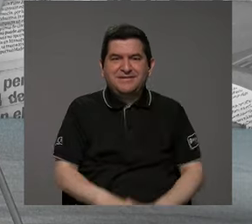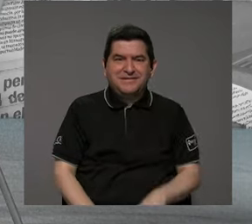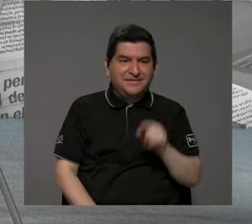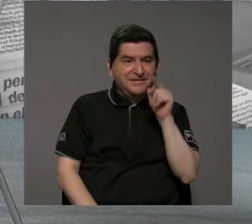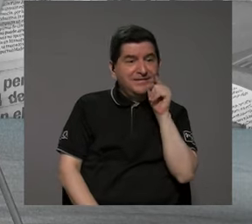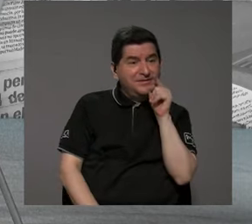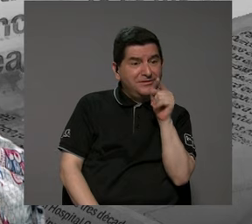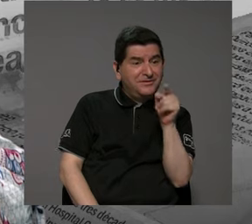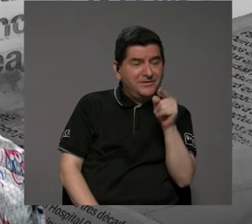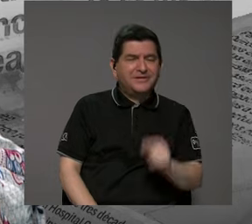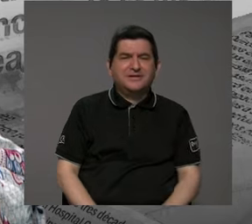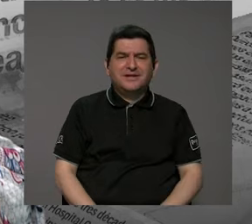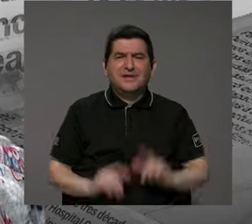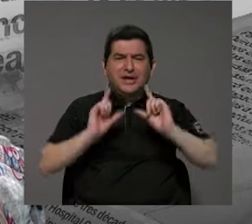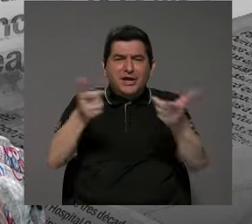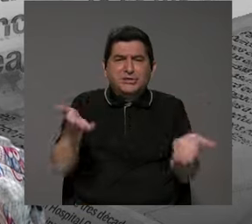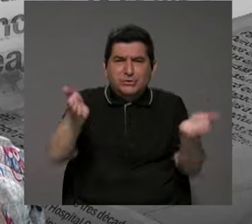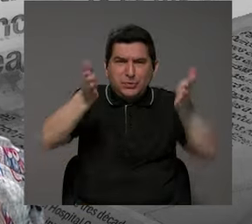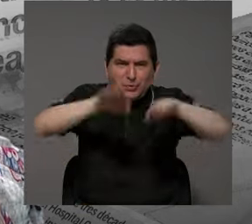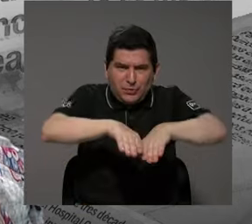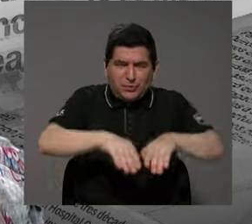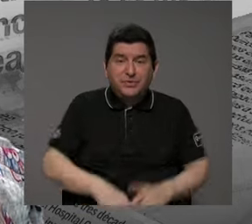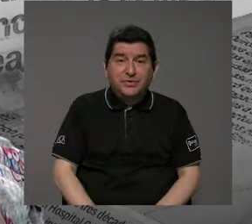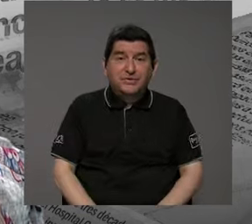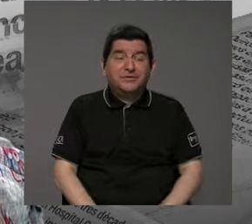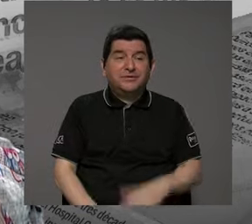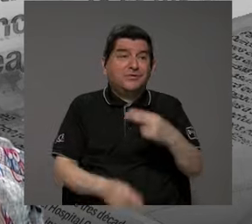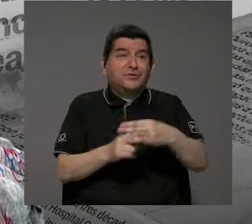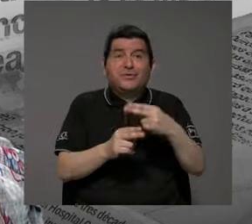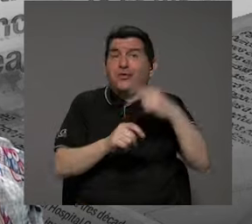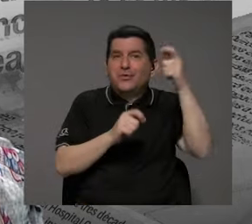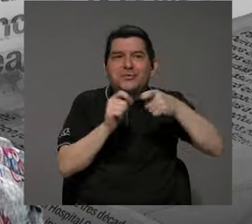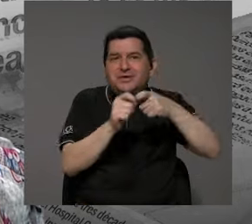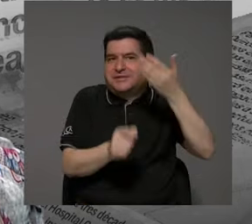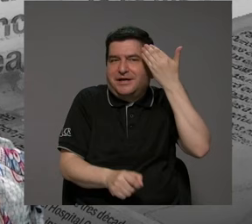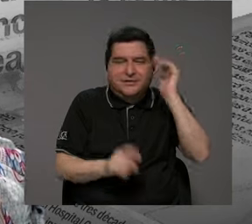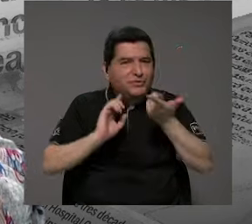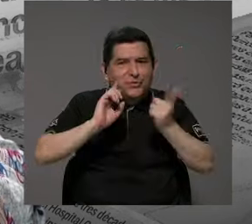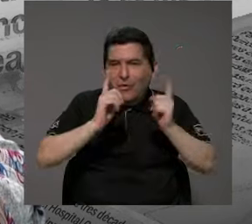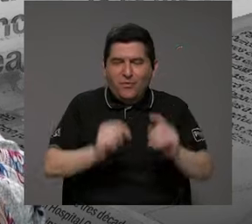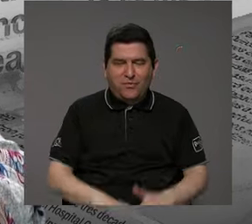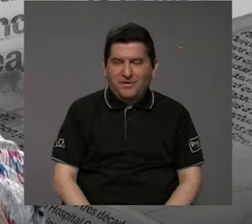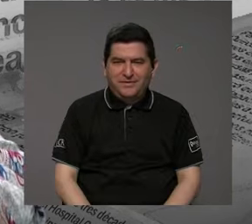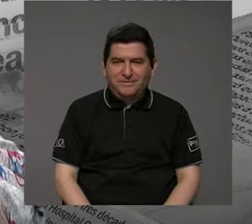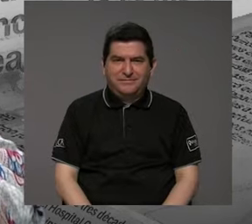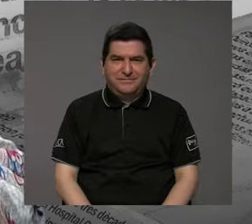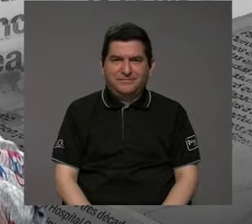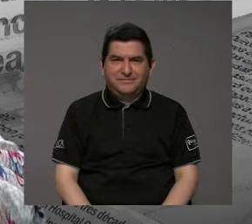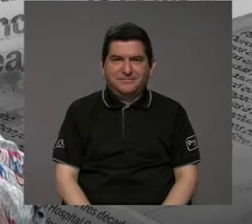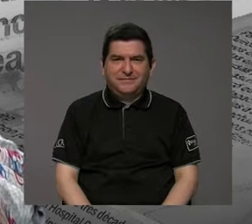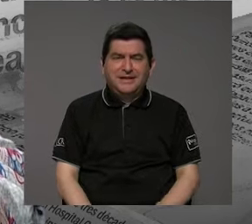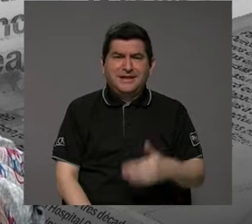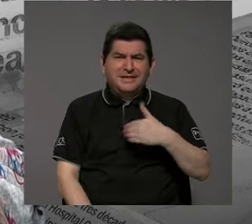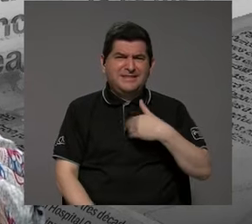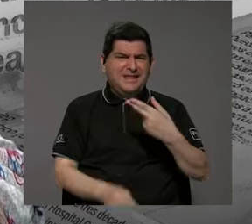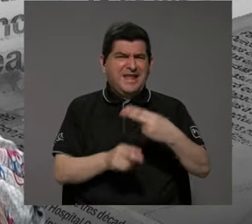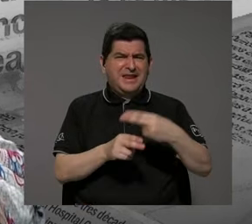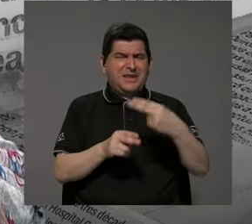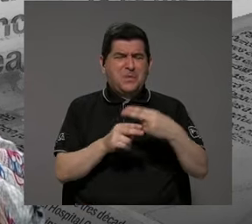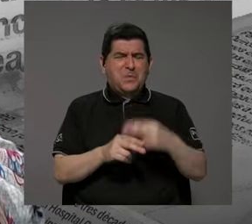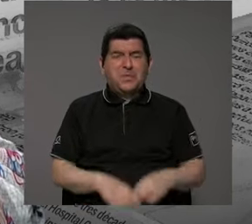ese relleno sanitario a veces no sabemos si llamarlo relleno realmente y además tiene un un nombre muy